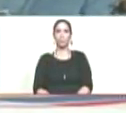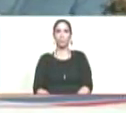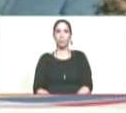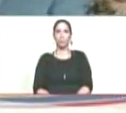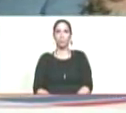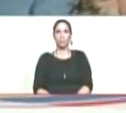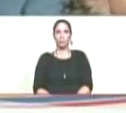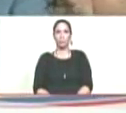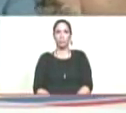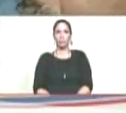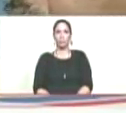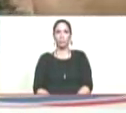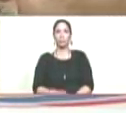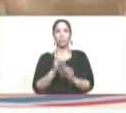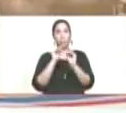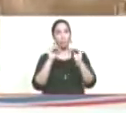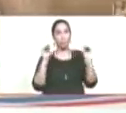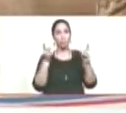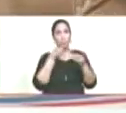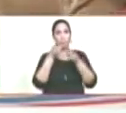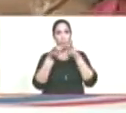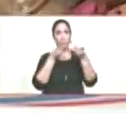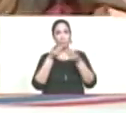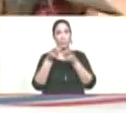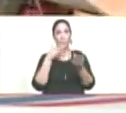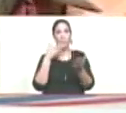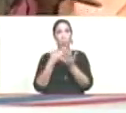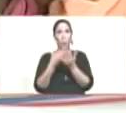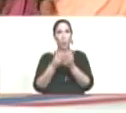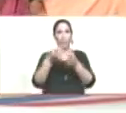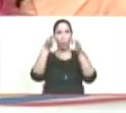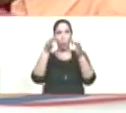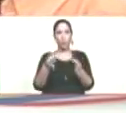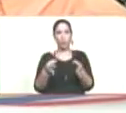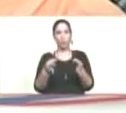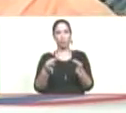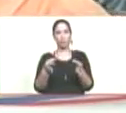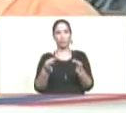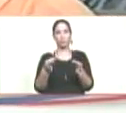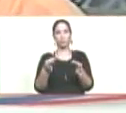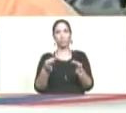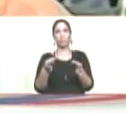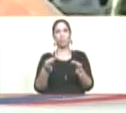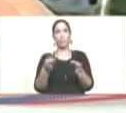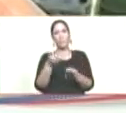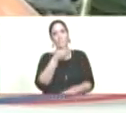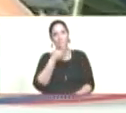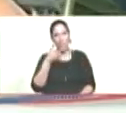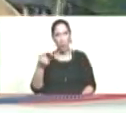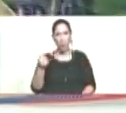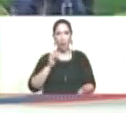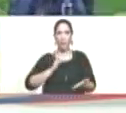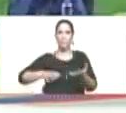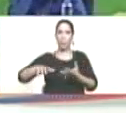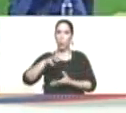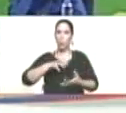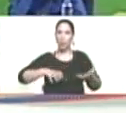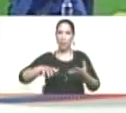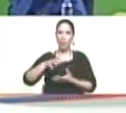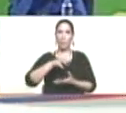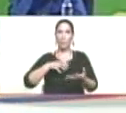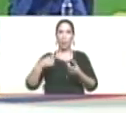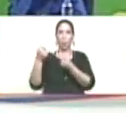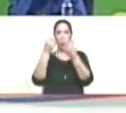Y en ese llamado al diálogo traen propuestas concretas para mejorar la situación económica del país,